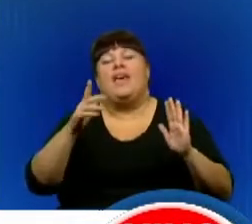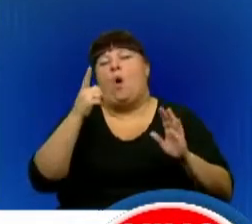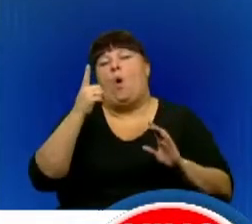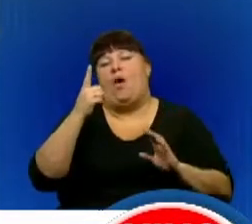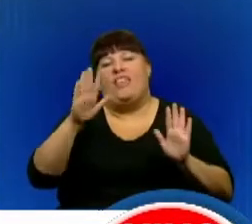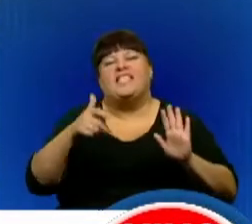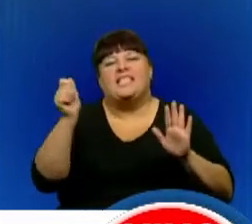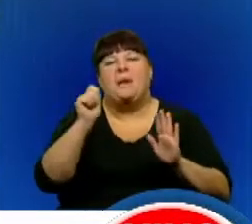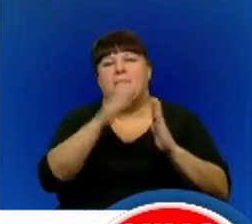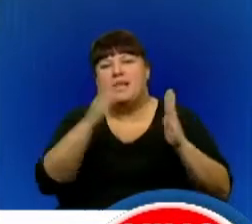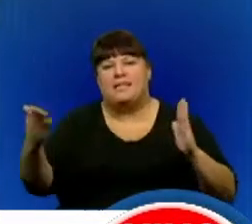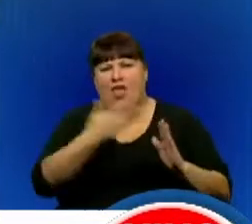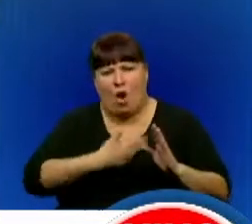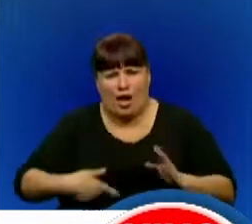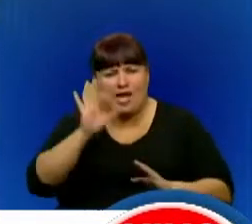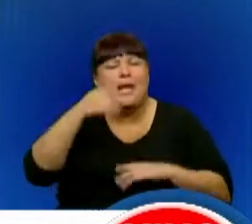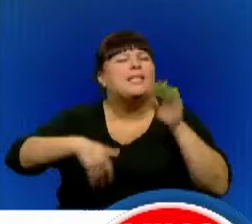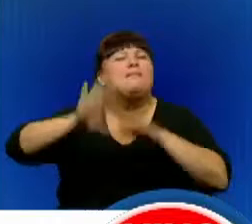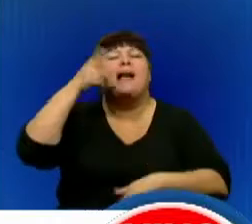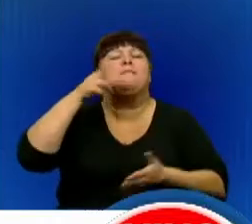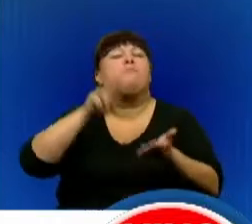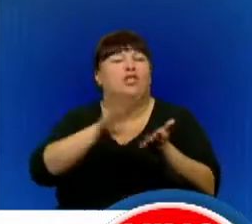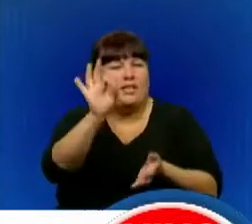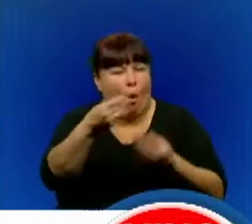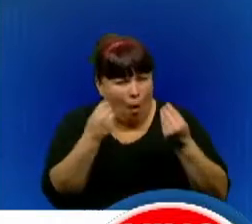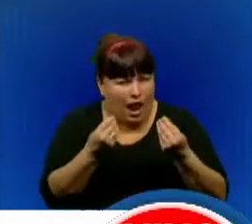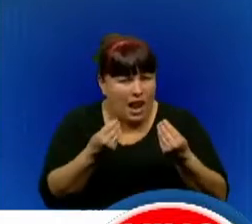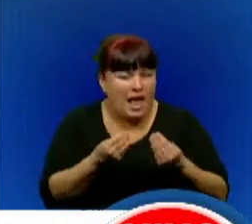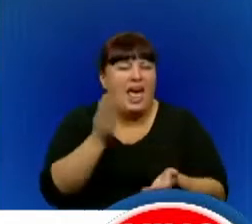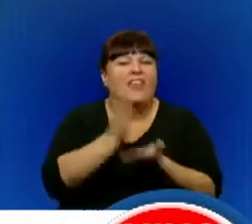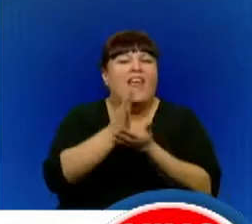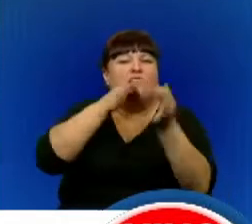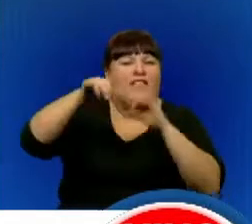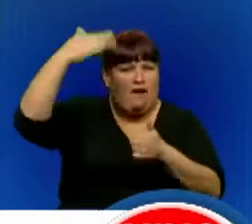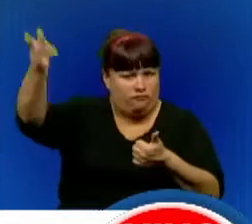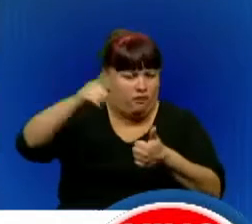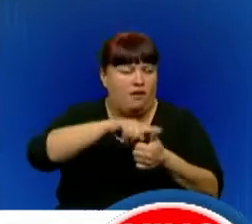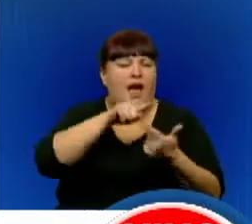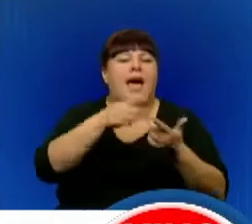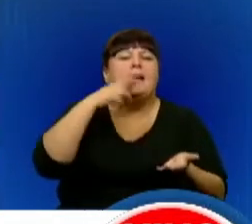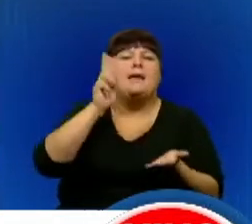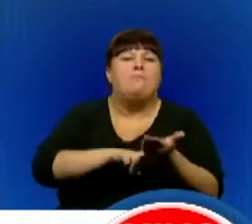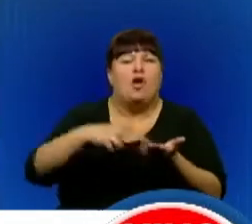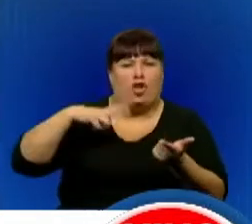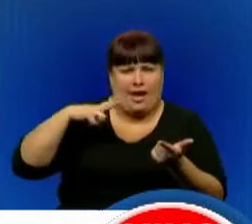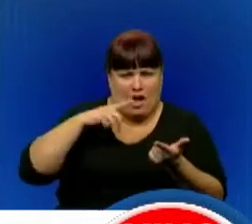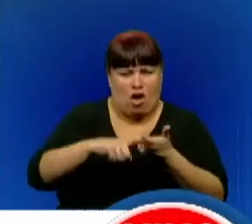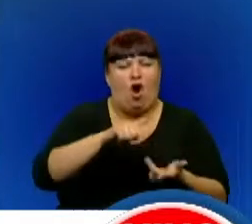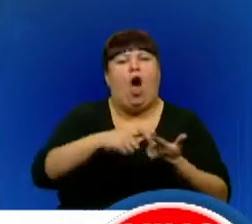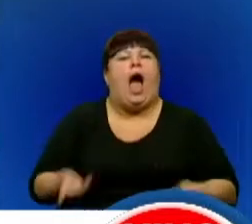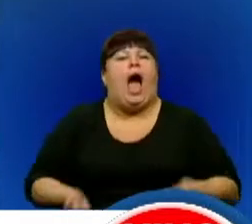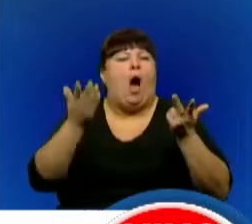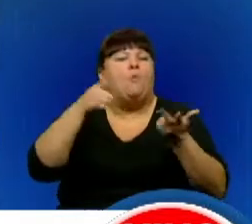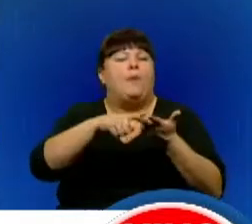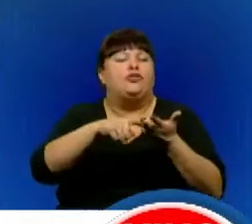de gestión. ¿Sabe cuáles fueron los mayores impuestos, presidente? Derecho de exportación, impuesto a la riqueza,